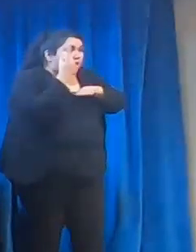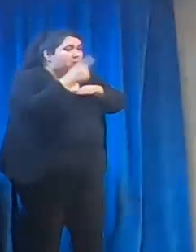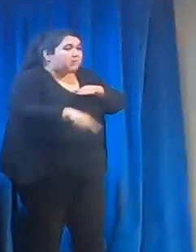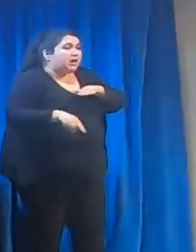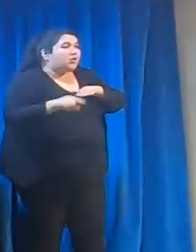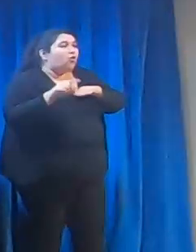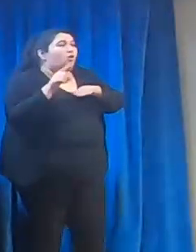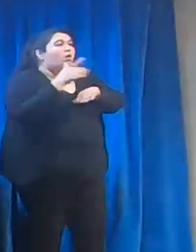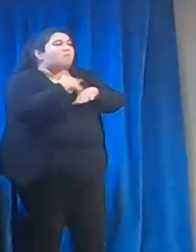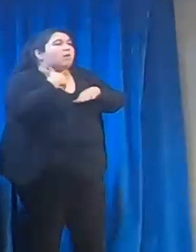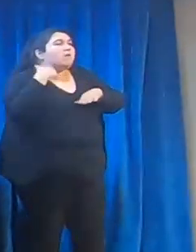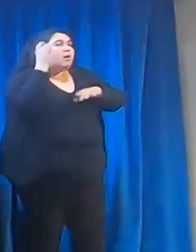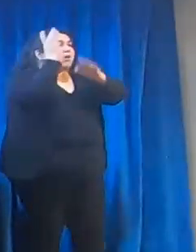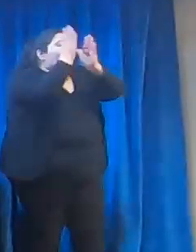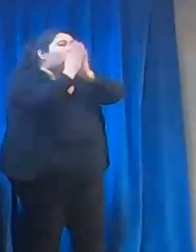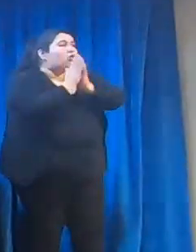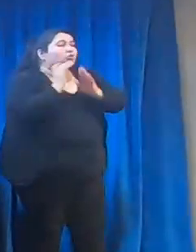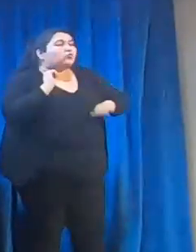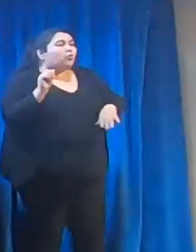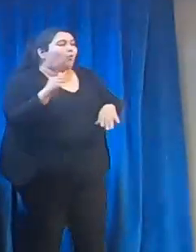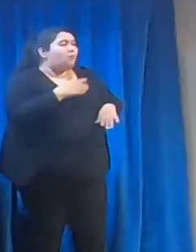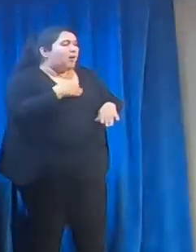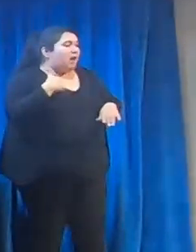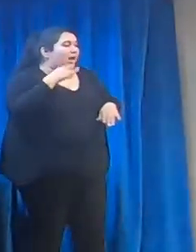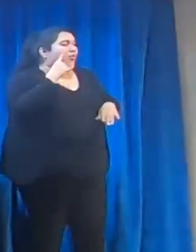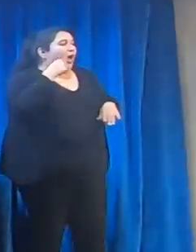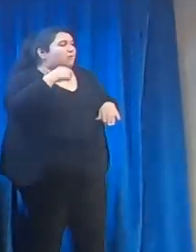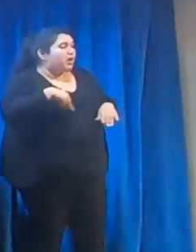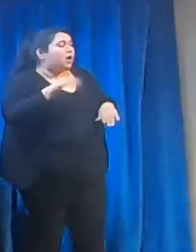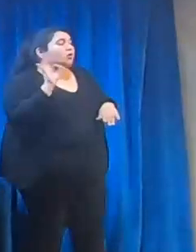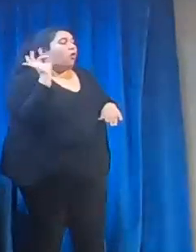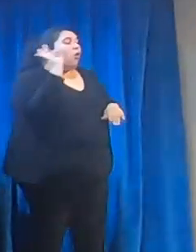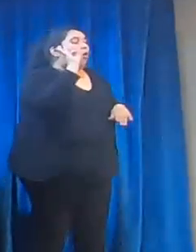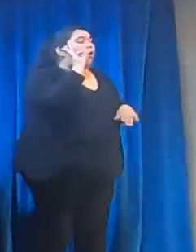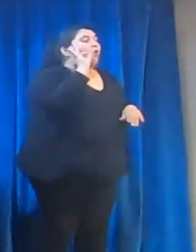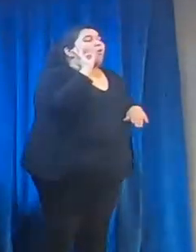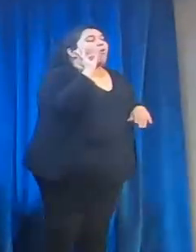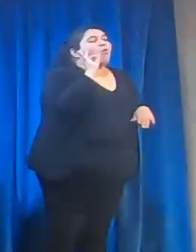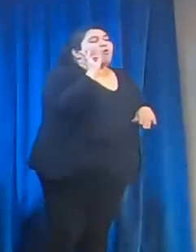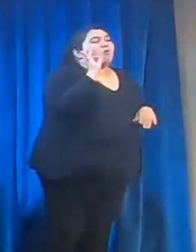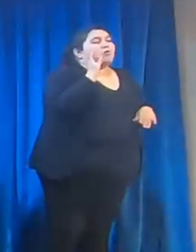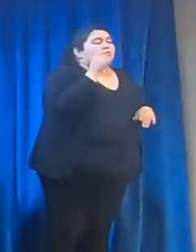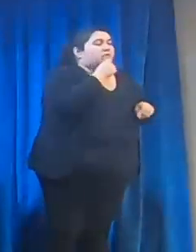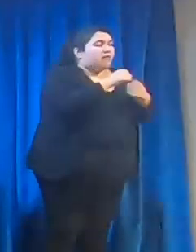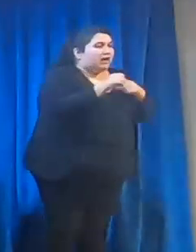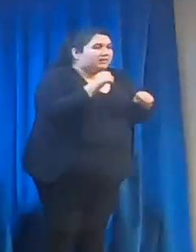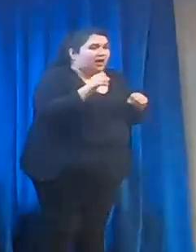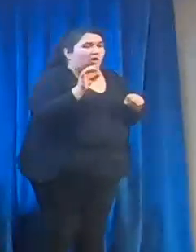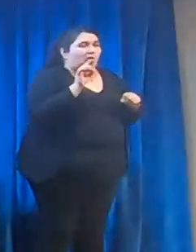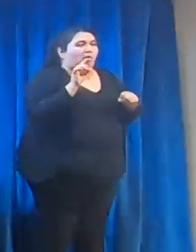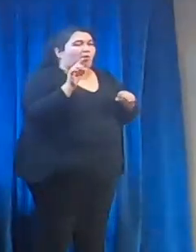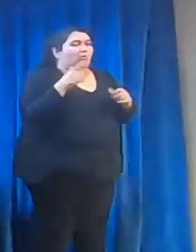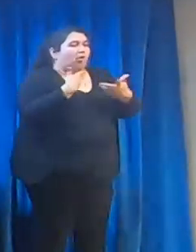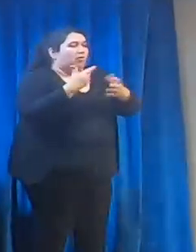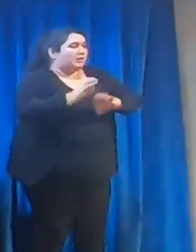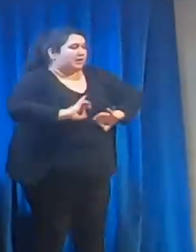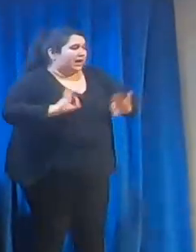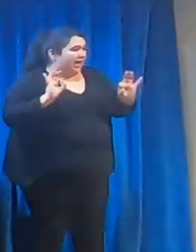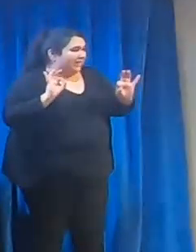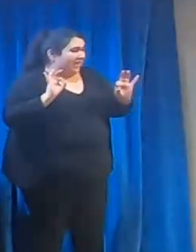perdona es la mamá de Damián, ni a mí por dejarle la pijamada vacía, ni a ella por no haberlo invitado a